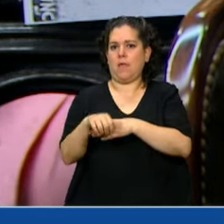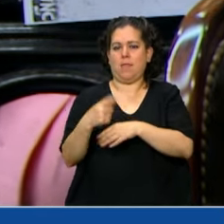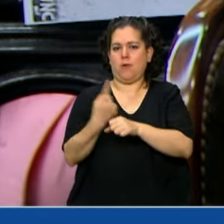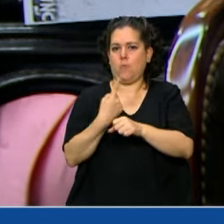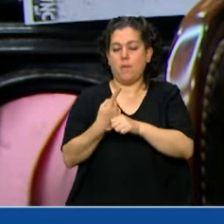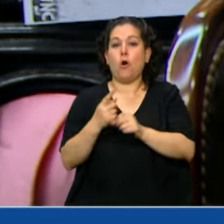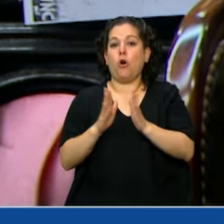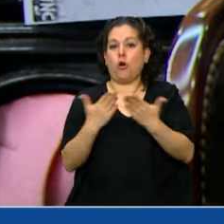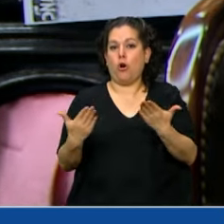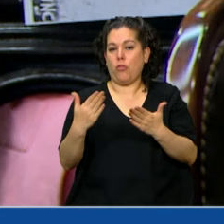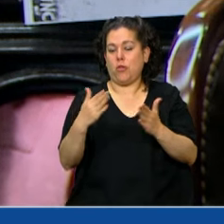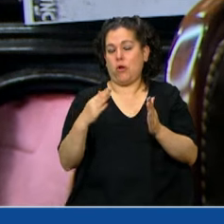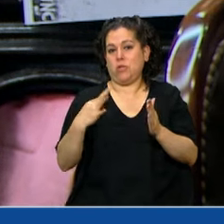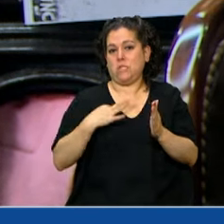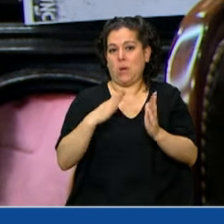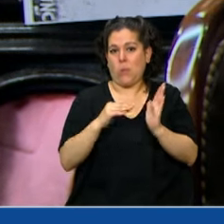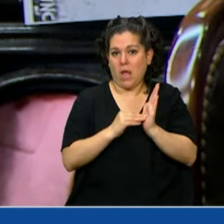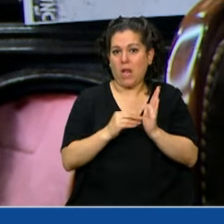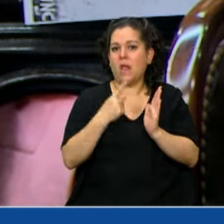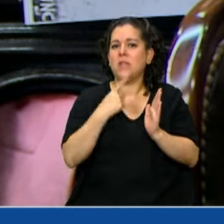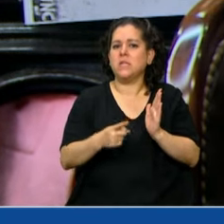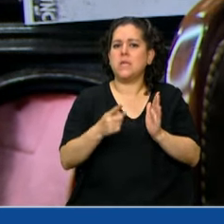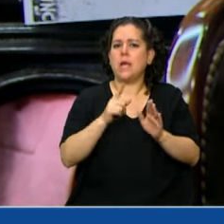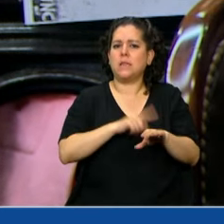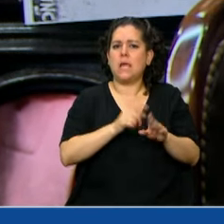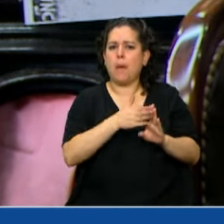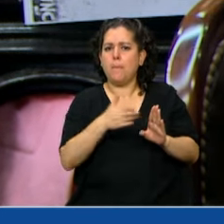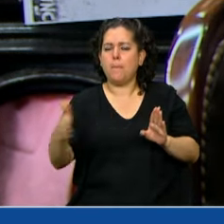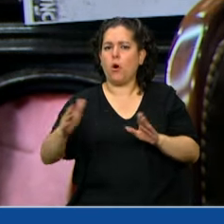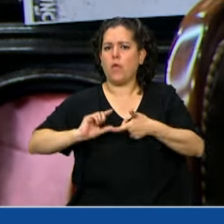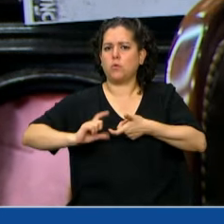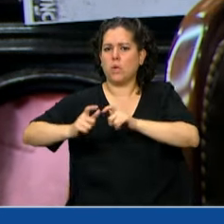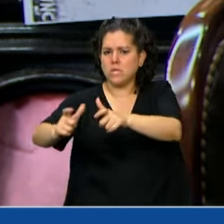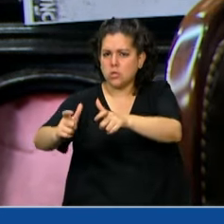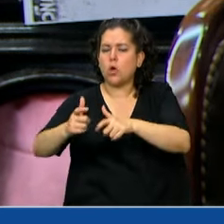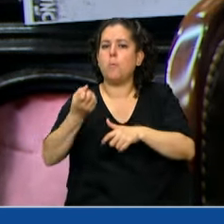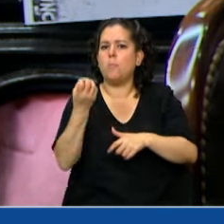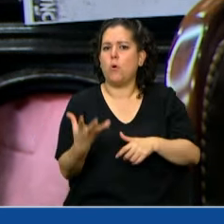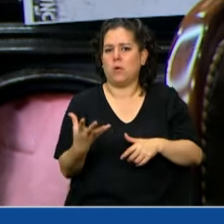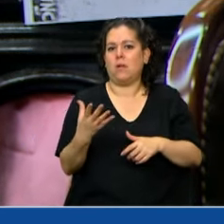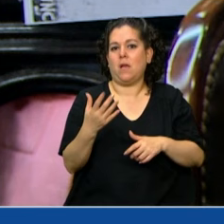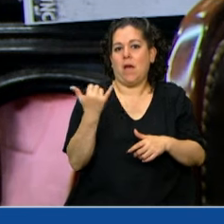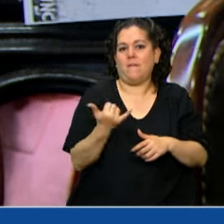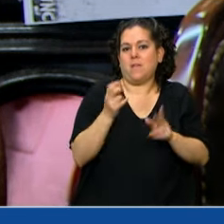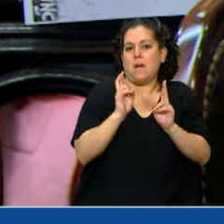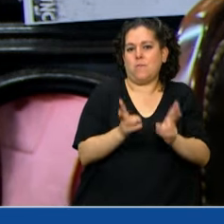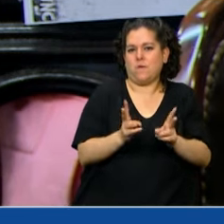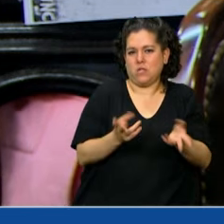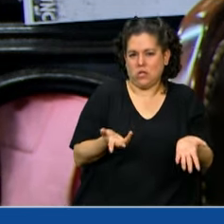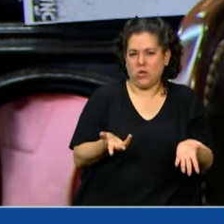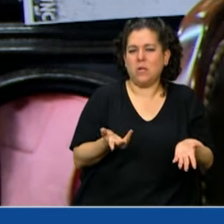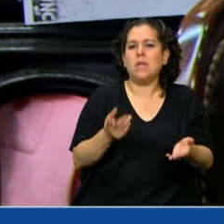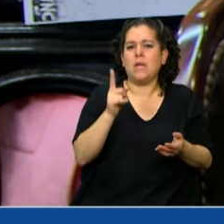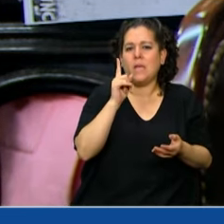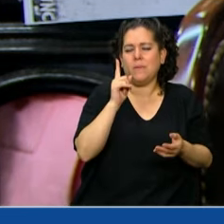civil no planteaba un plazo de actualización ni un índice de actualización porque estaba la prohibición de indexar